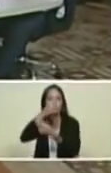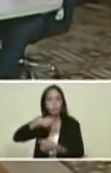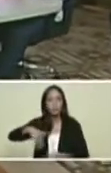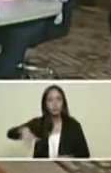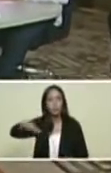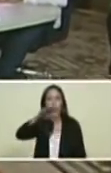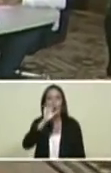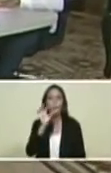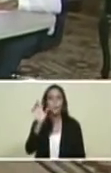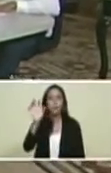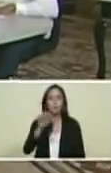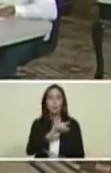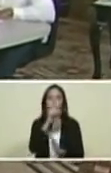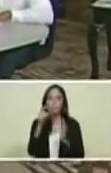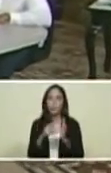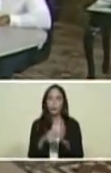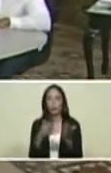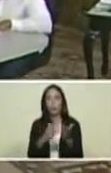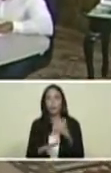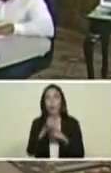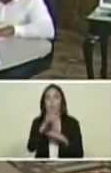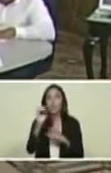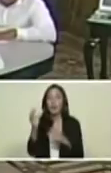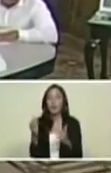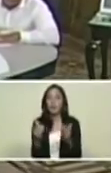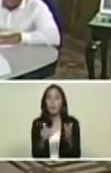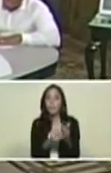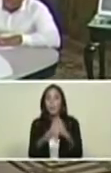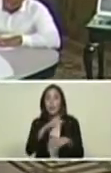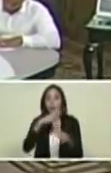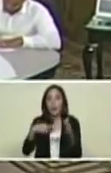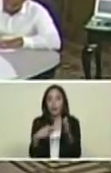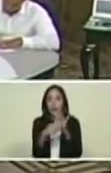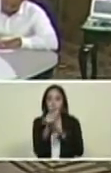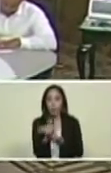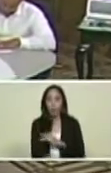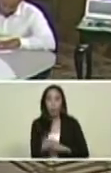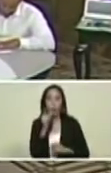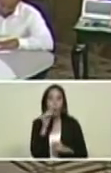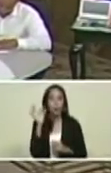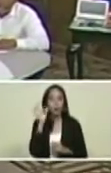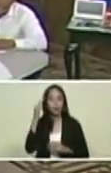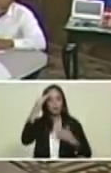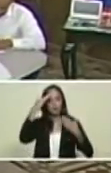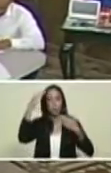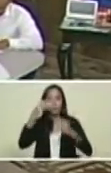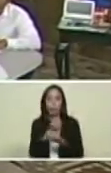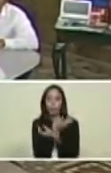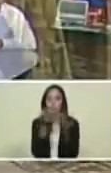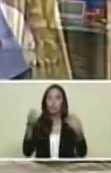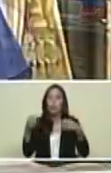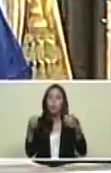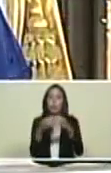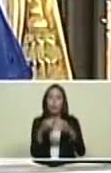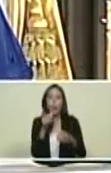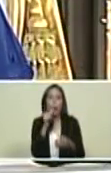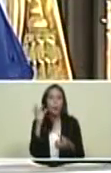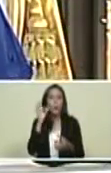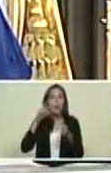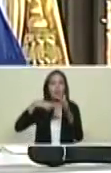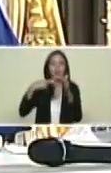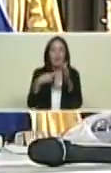del país. Casi 30.000 recreadores y recreadoras. Le envío un saludo a ese ejército de